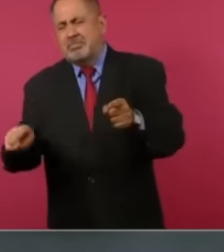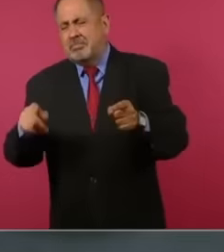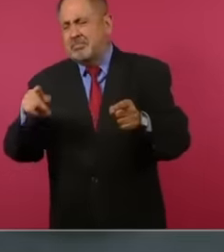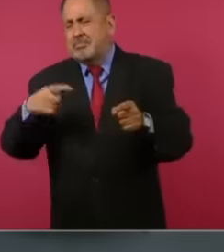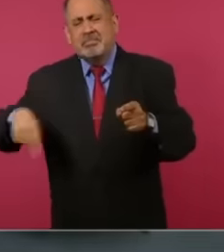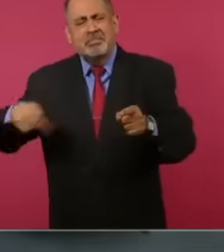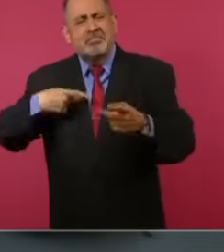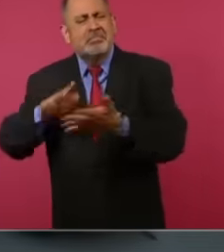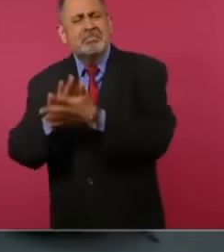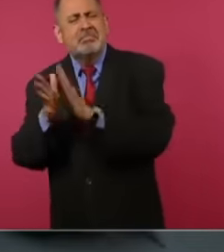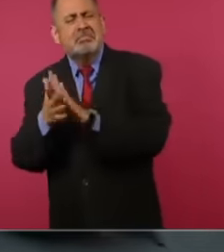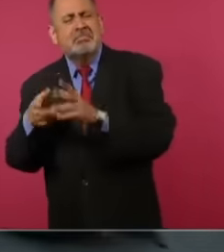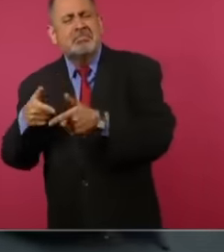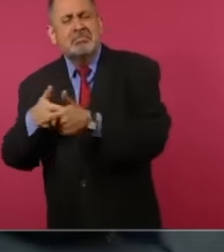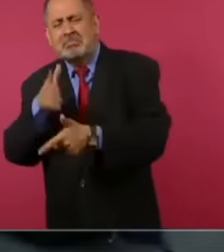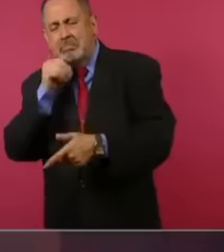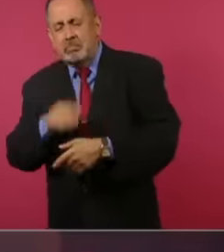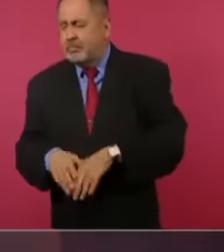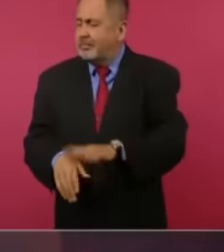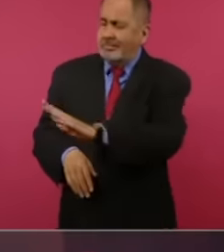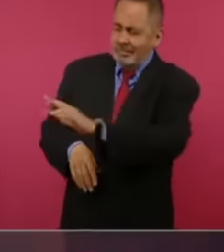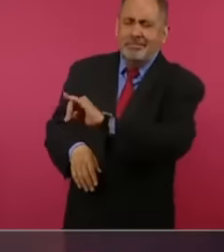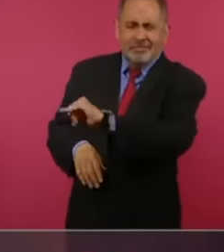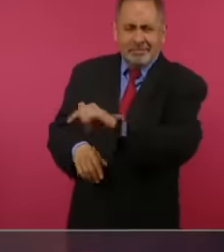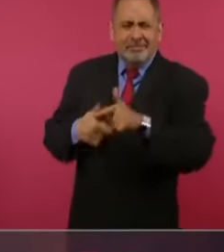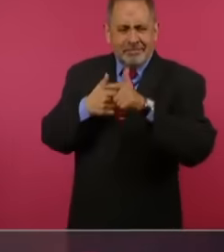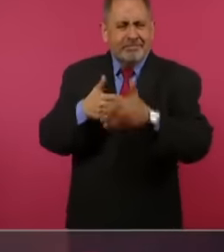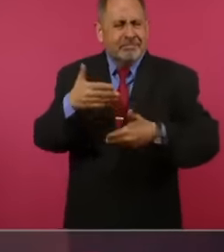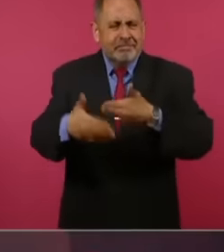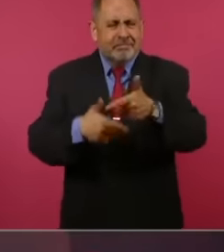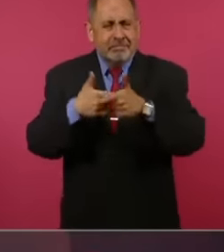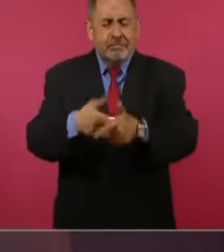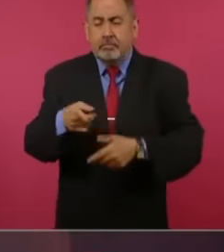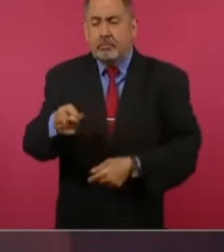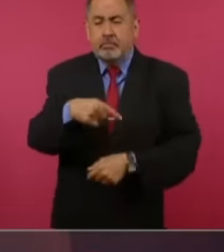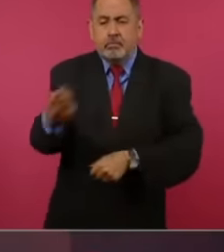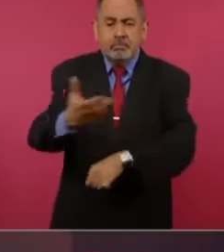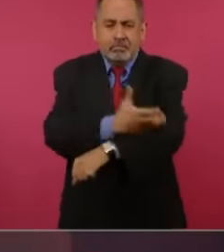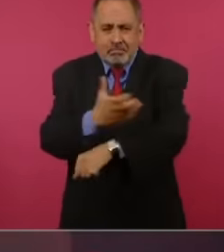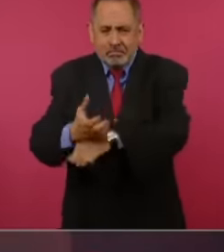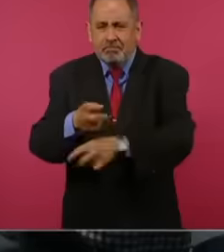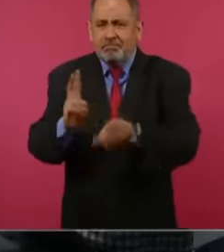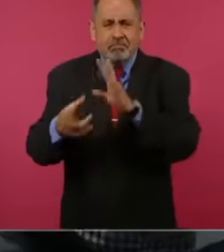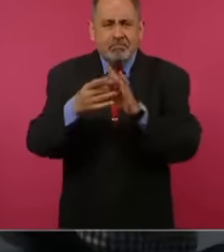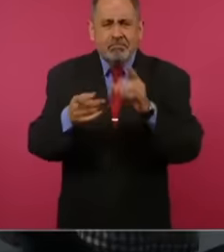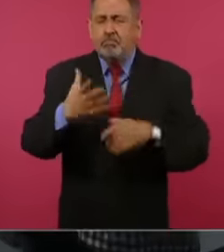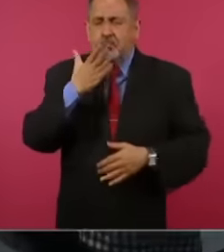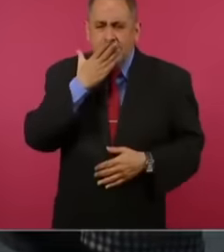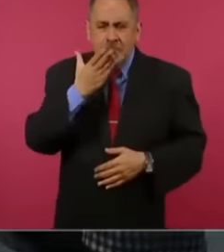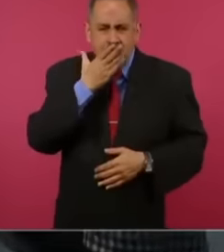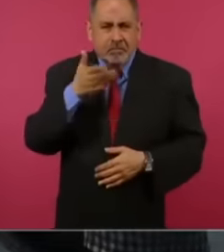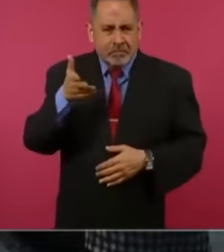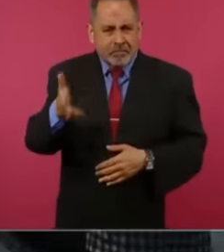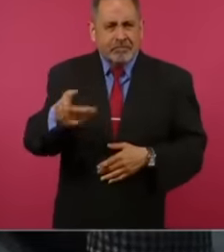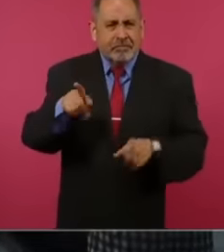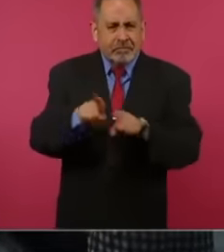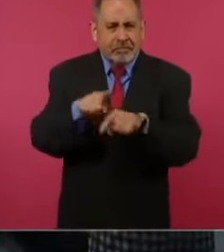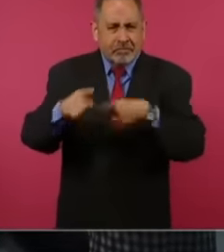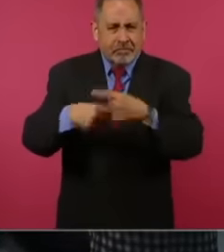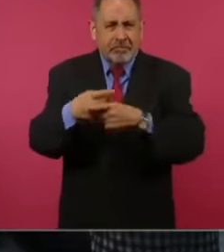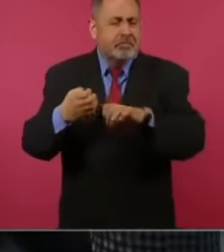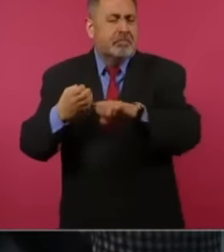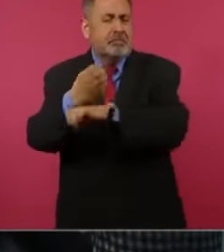marinistas? Están avanzando mucho. Lo acaba de decir tu compañero, que Sonora es de